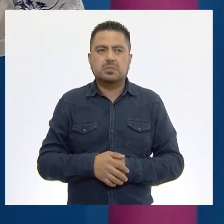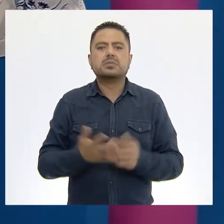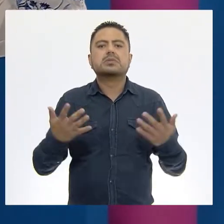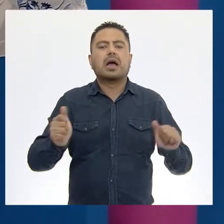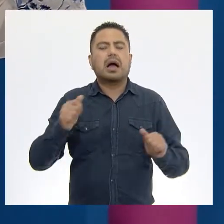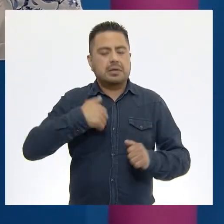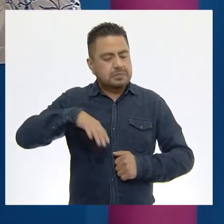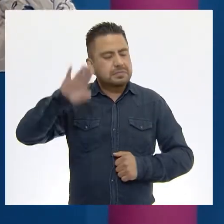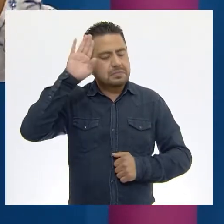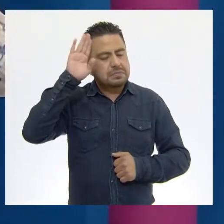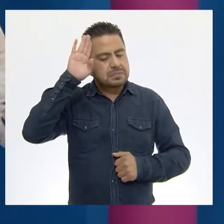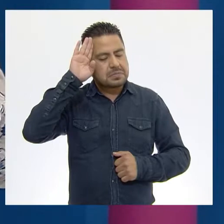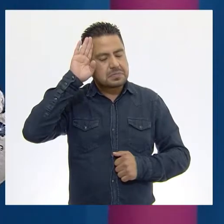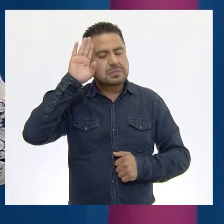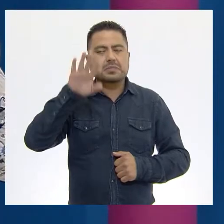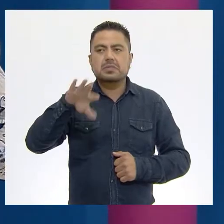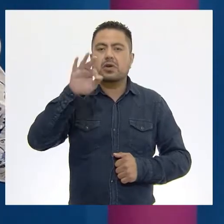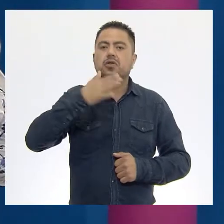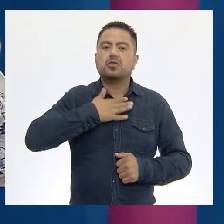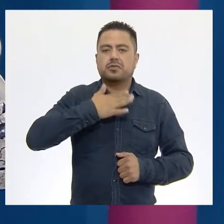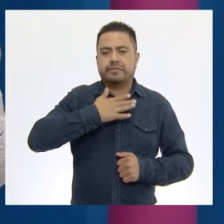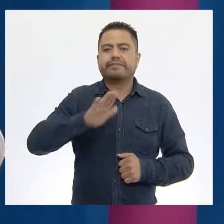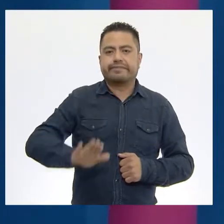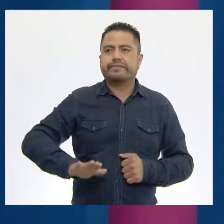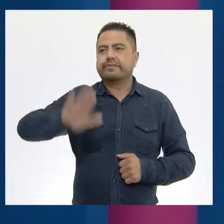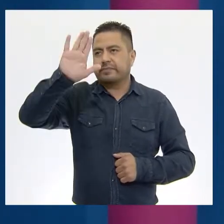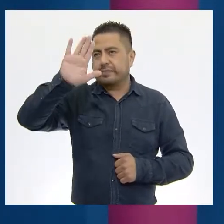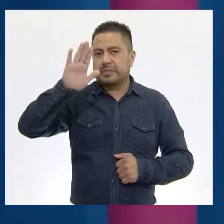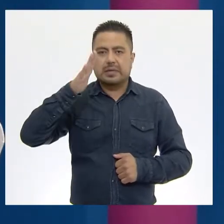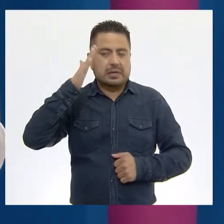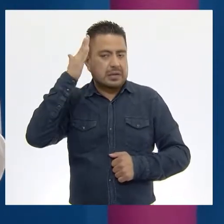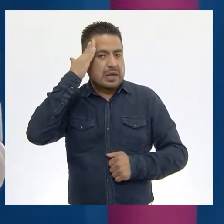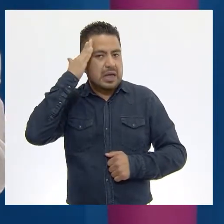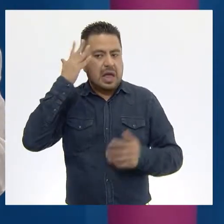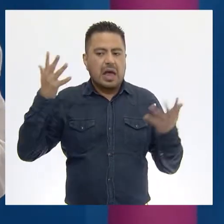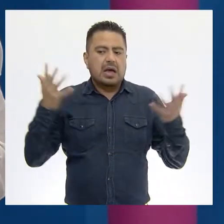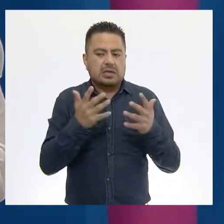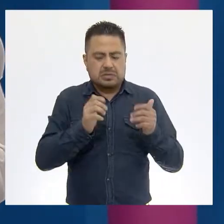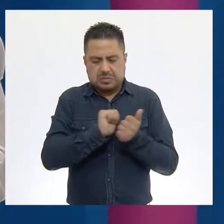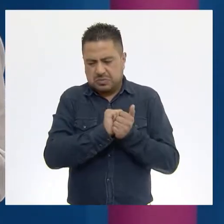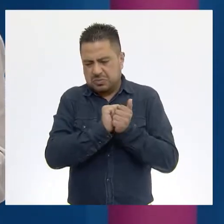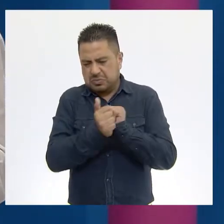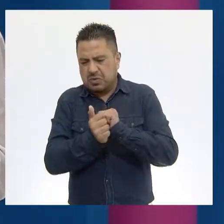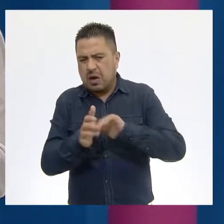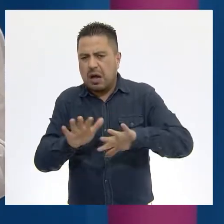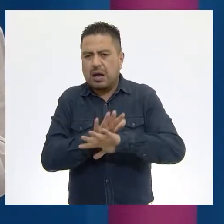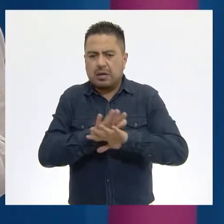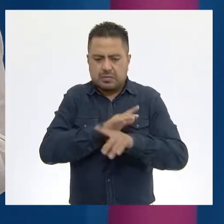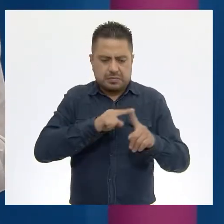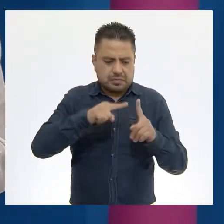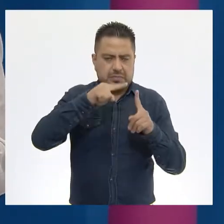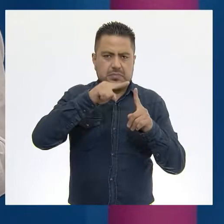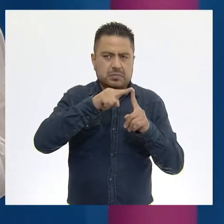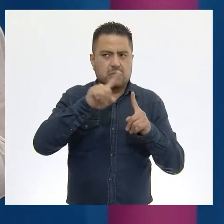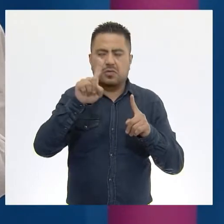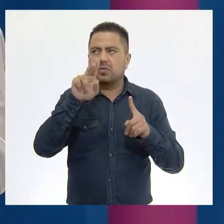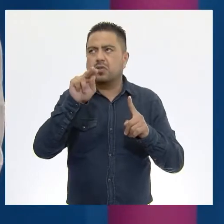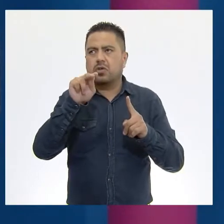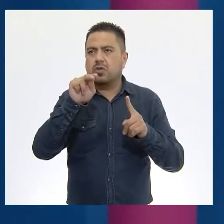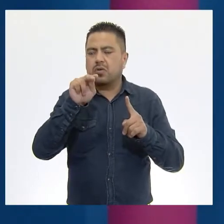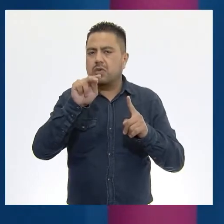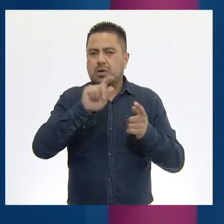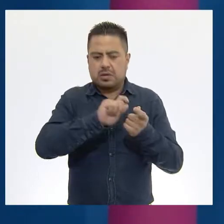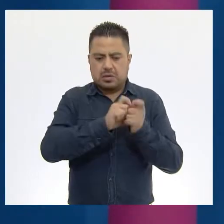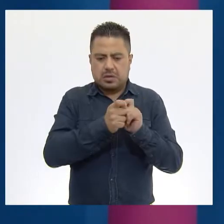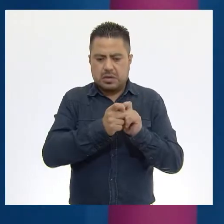Ya lo pensé. A ver. Yo, en mi cabeza lo que hice fue dividir, bueno, no dividir,